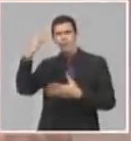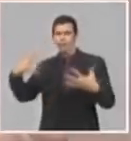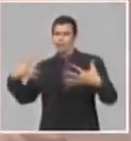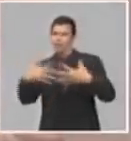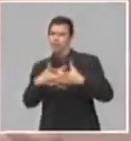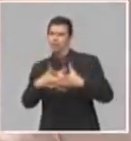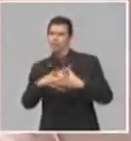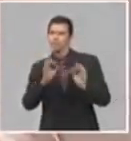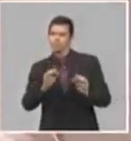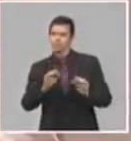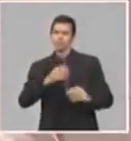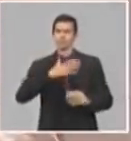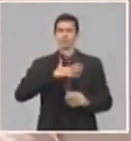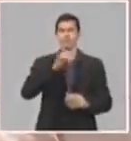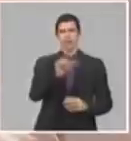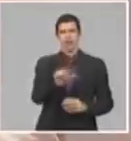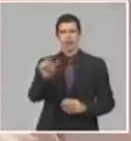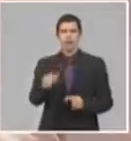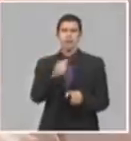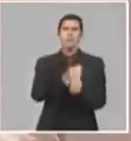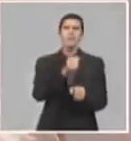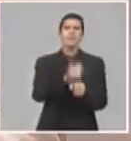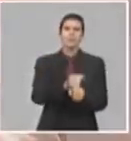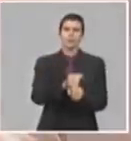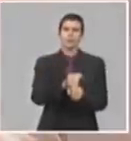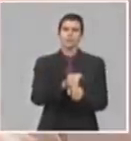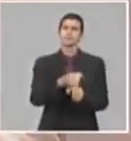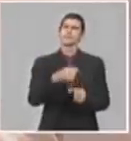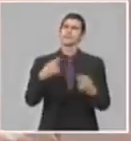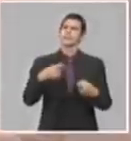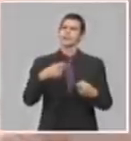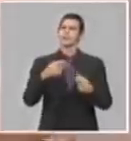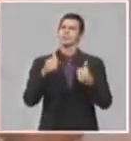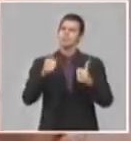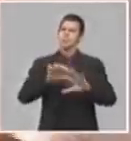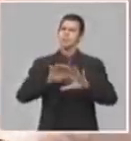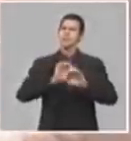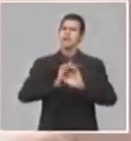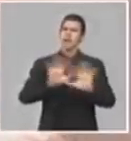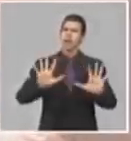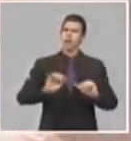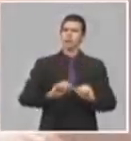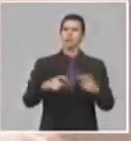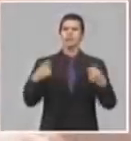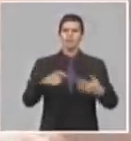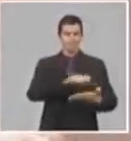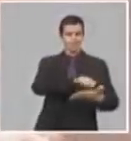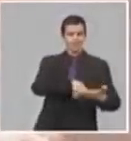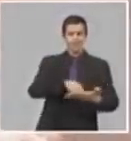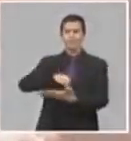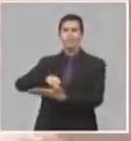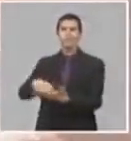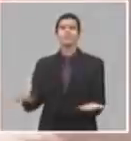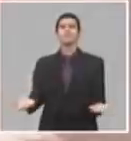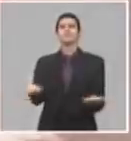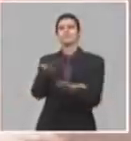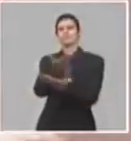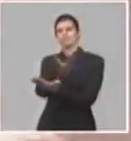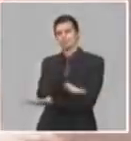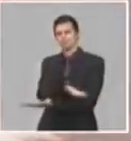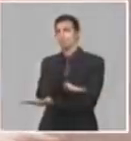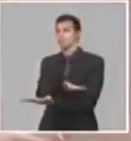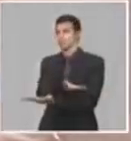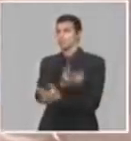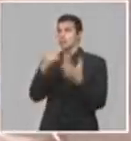bien estudiadas y escritas en un documento, lo normal que existe en el mundo, y lo mismo